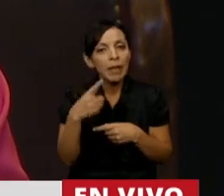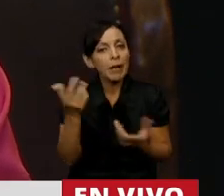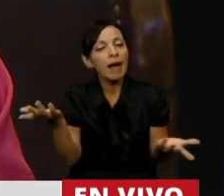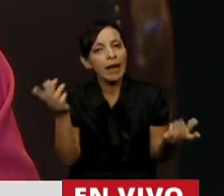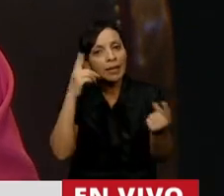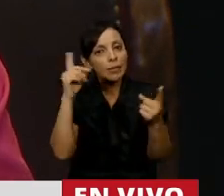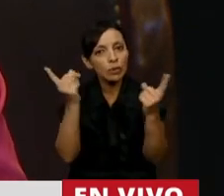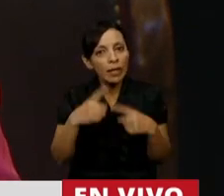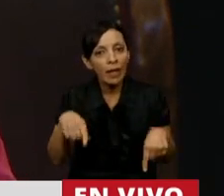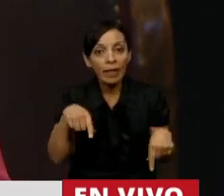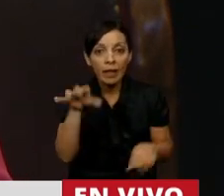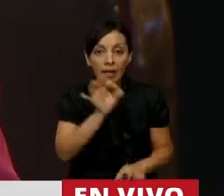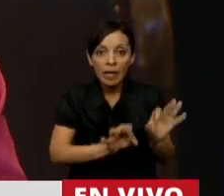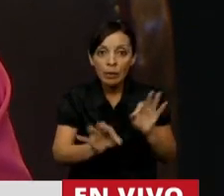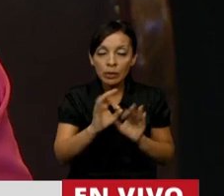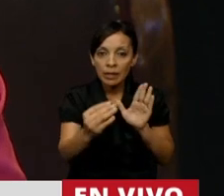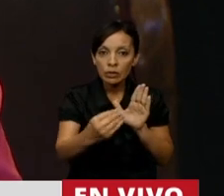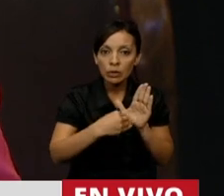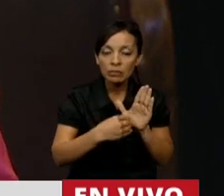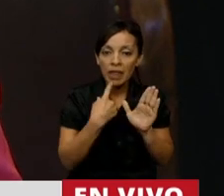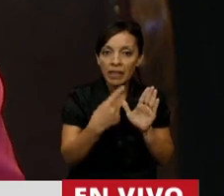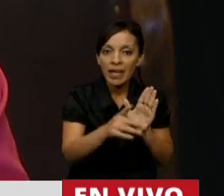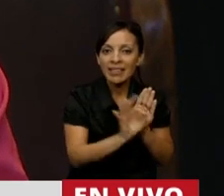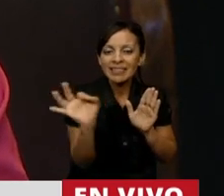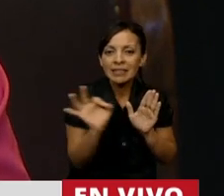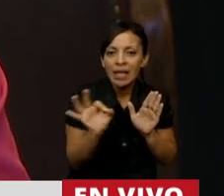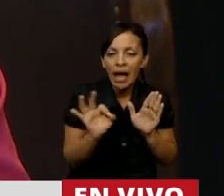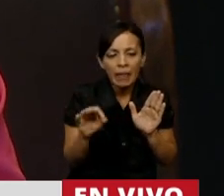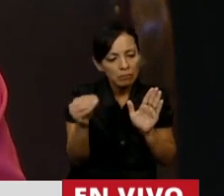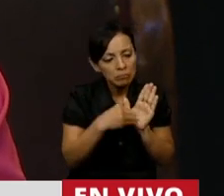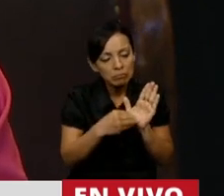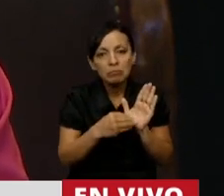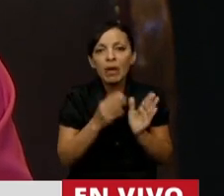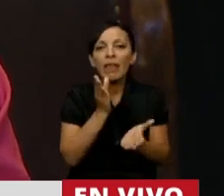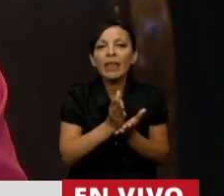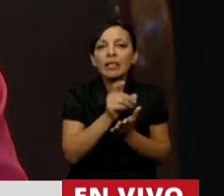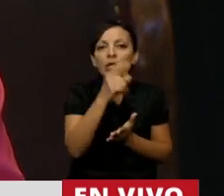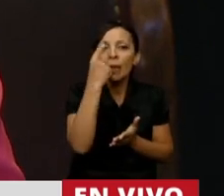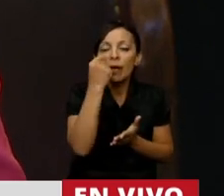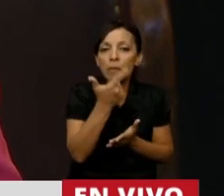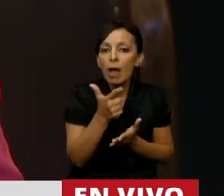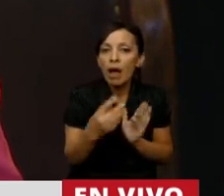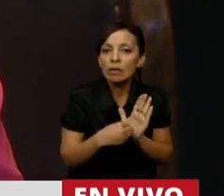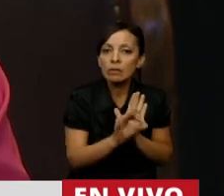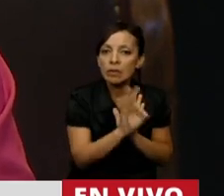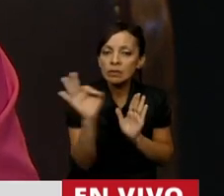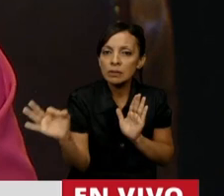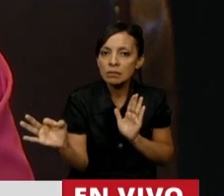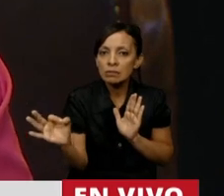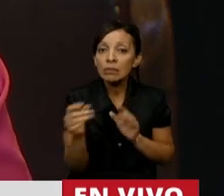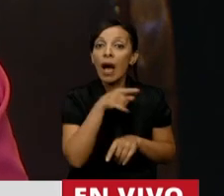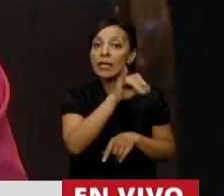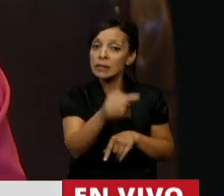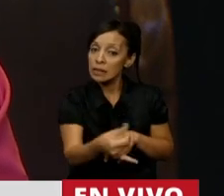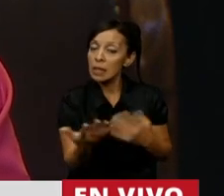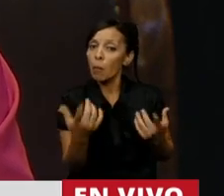este proyecto no se menciona ni se consideran los derechos del hombre, que sin embargo a él sí se le pueden